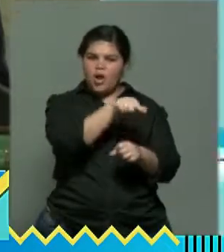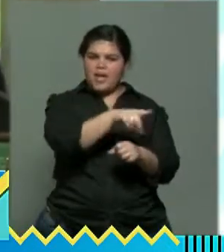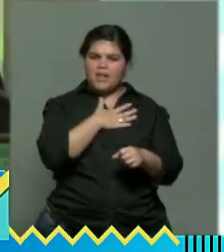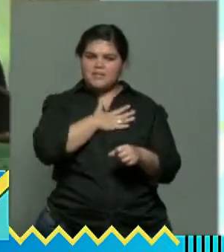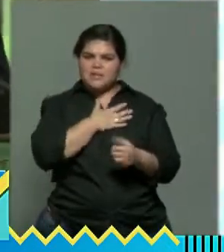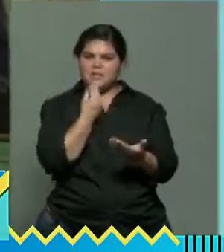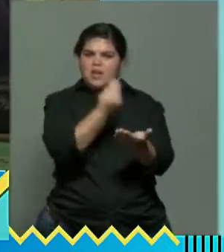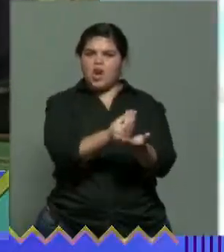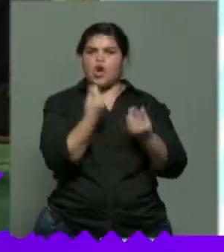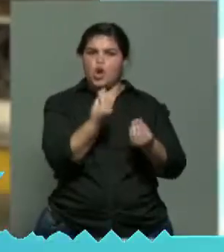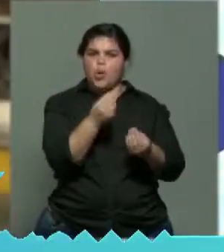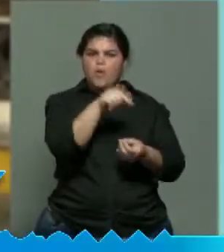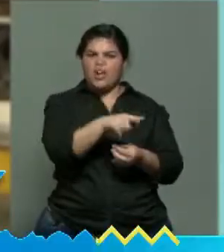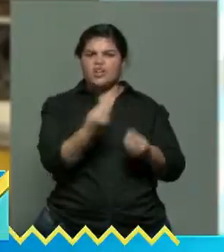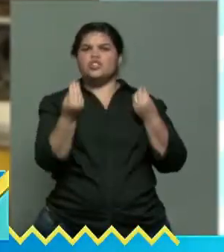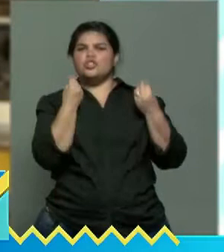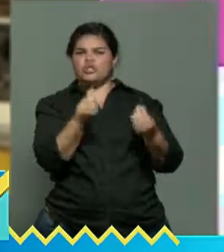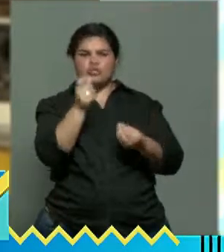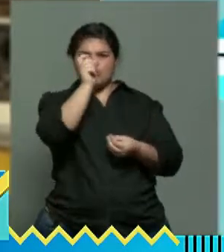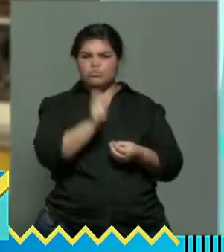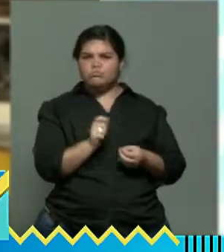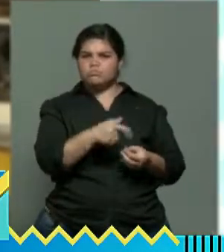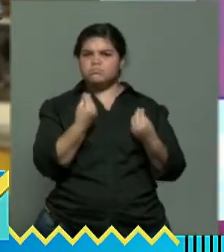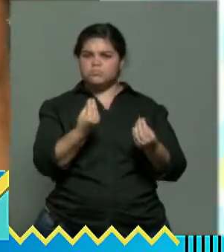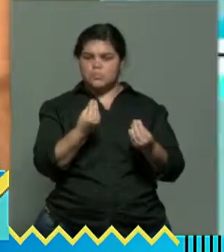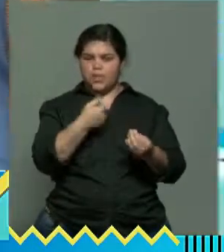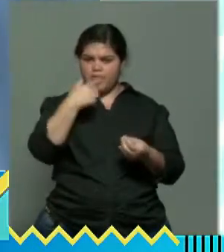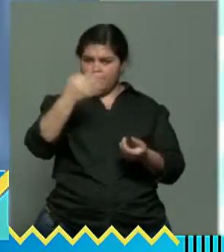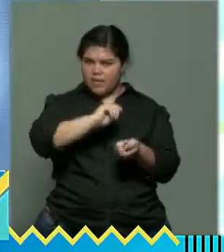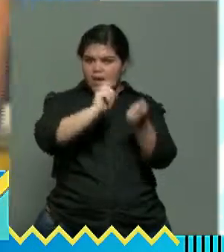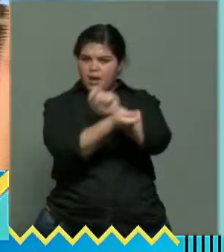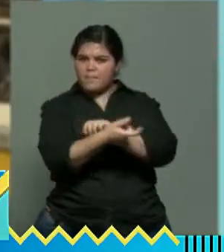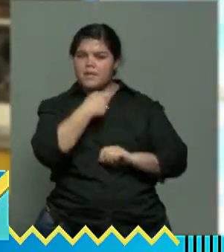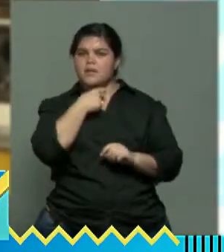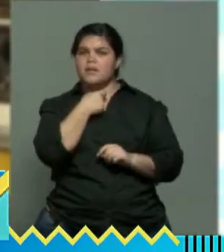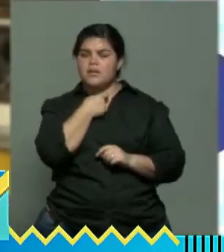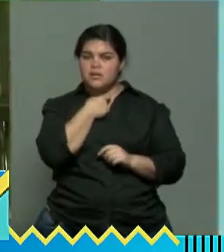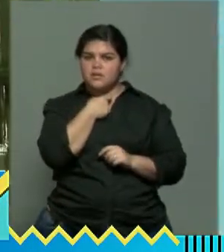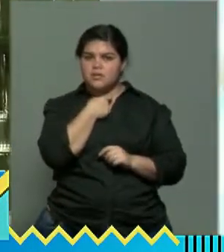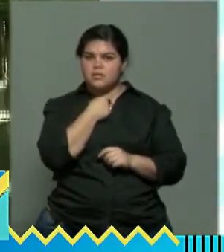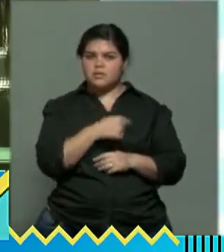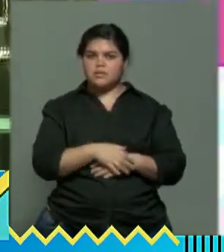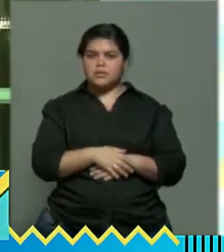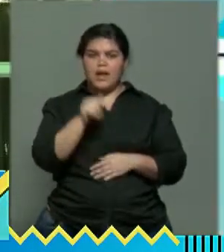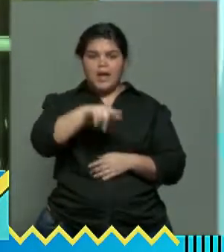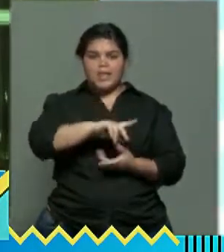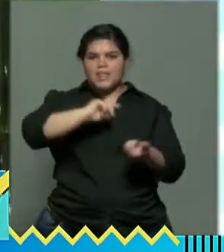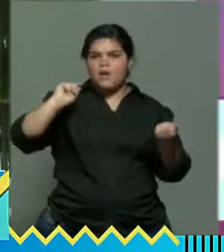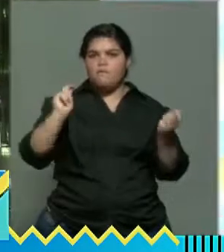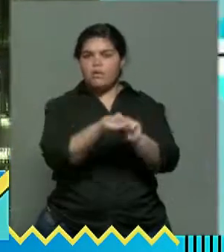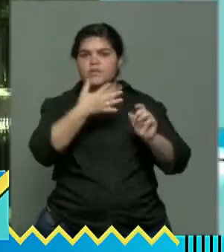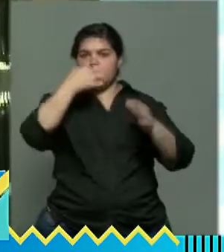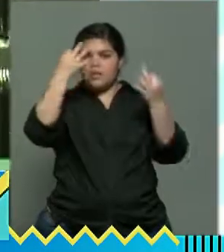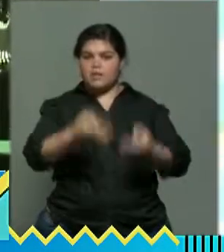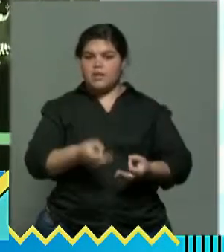digamos, ir, digamos, más profundamente si efectivamente queremos transformar y queremos generar, digamos, transformaciones, digamos, realmente